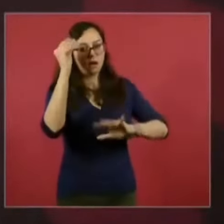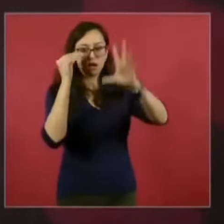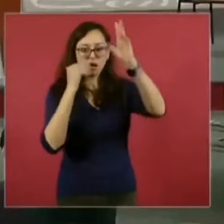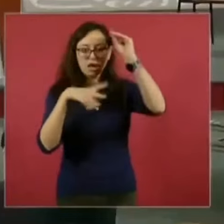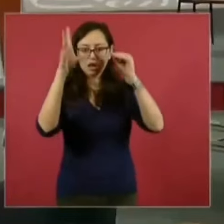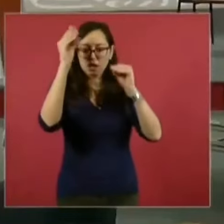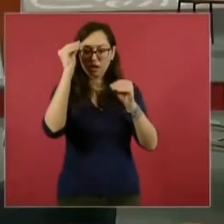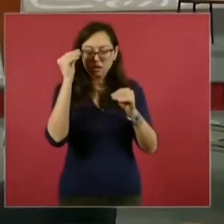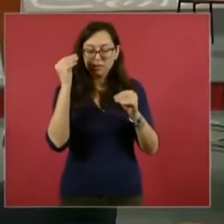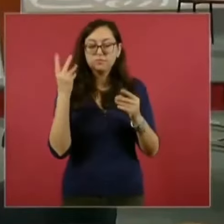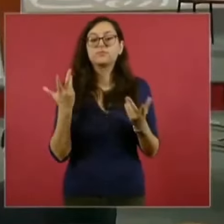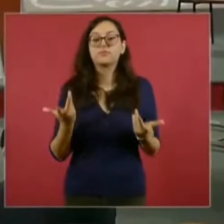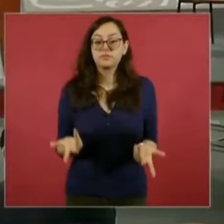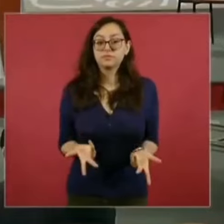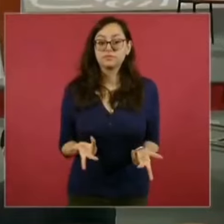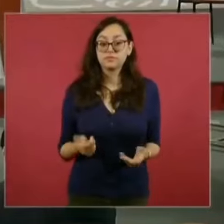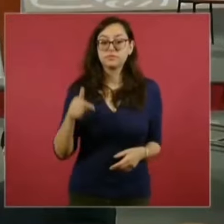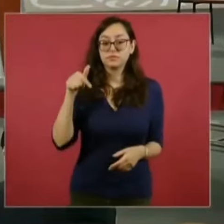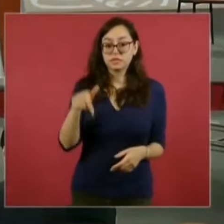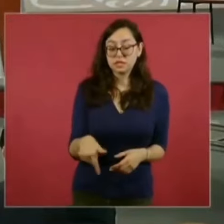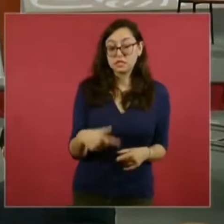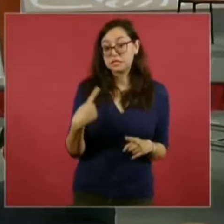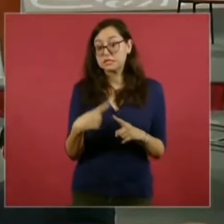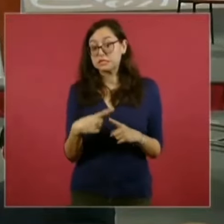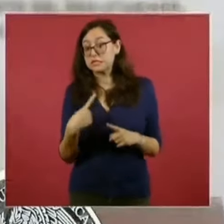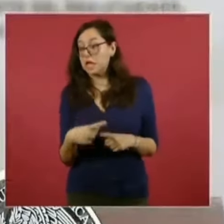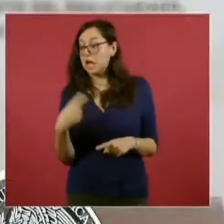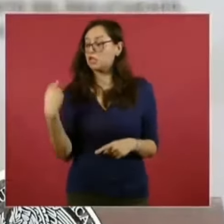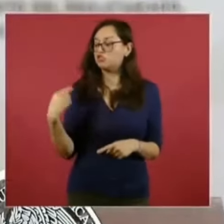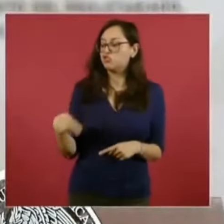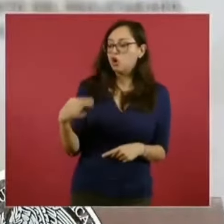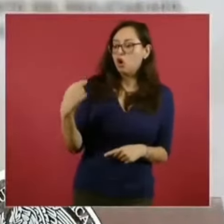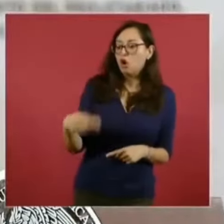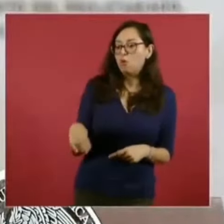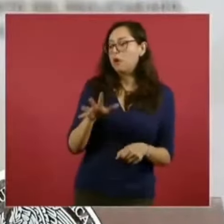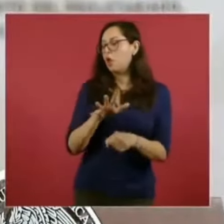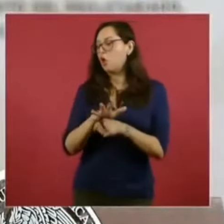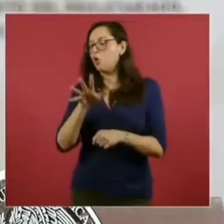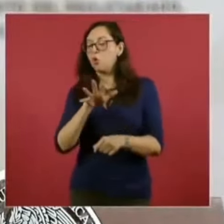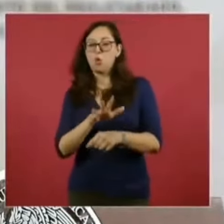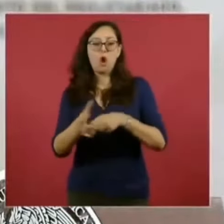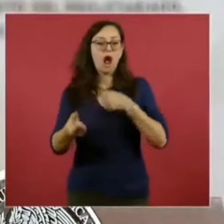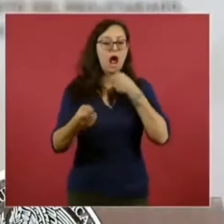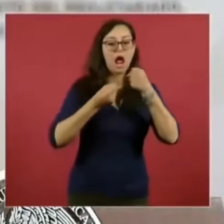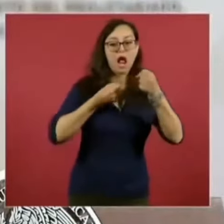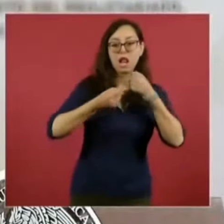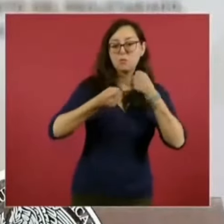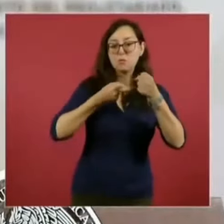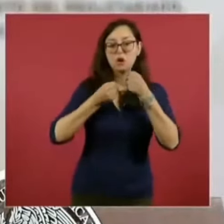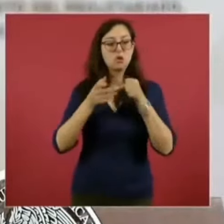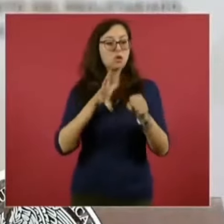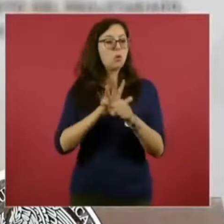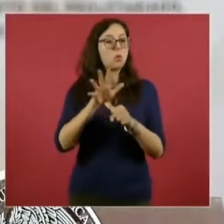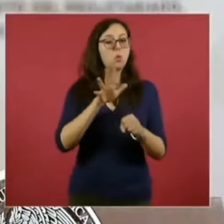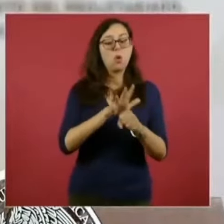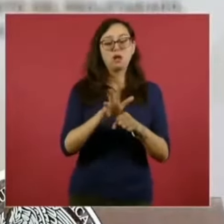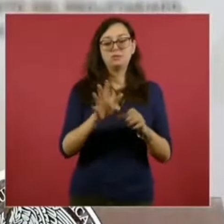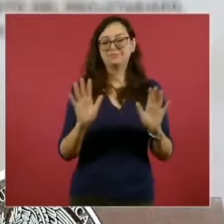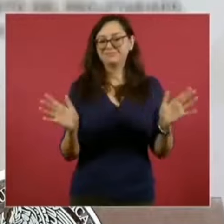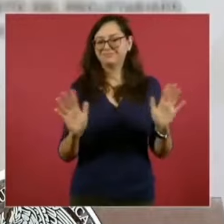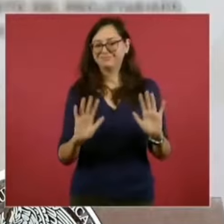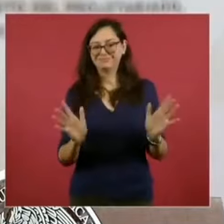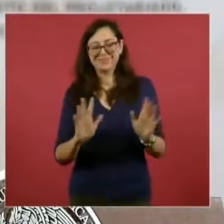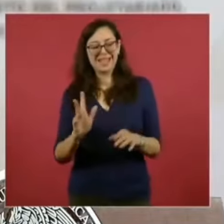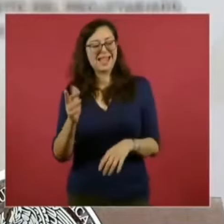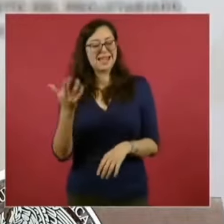fue un parteaguas. Aquí no importa el apellido, la plataforma más escuchada en la radio o en